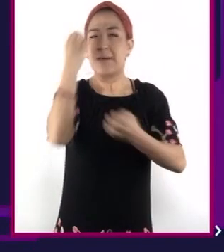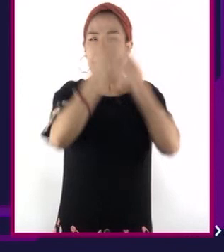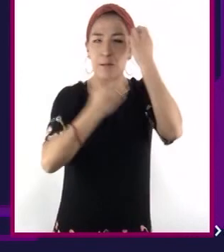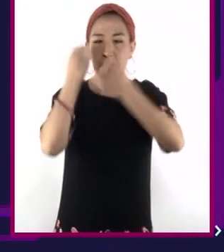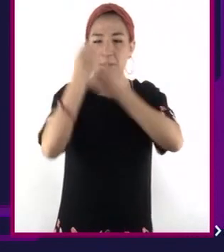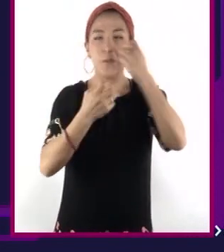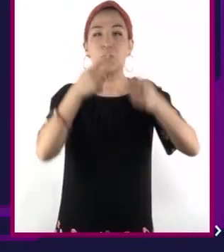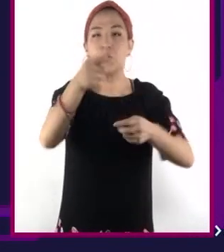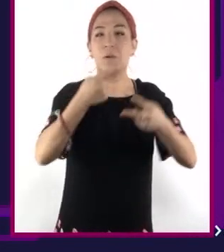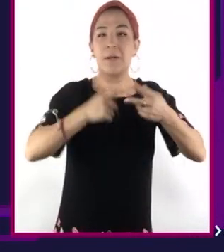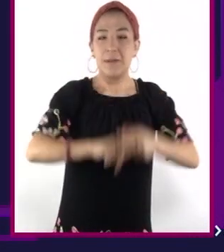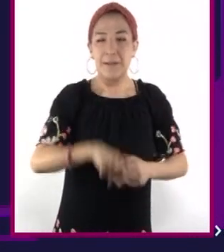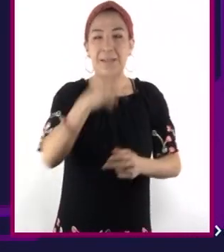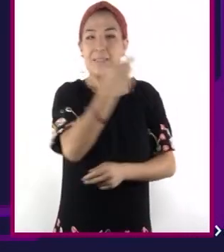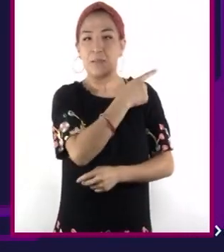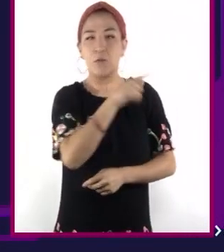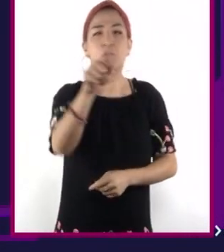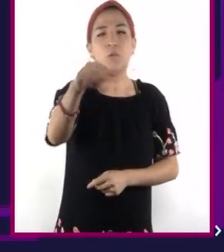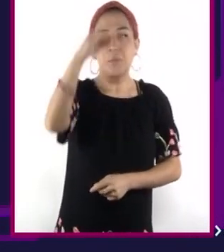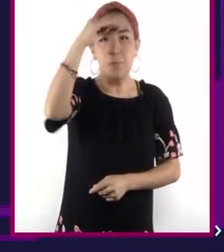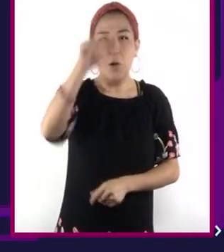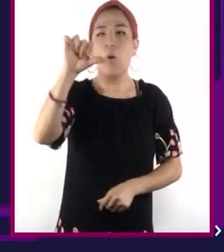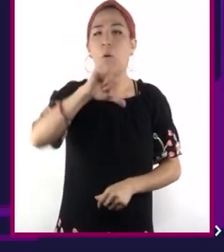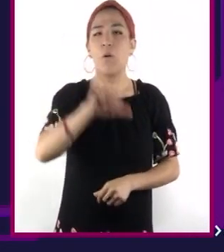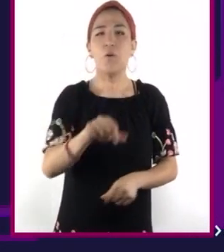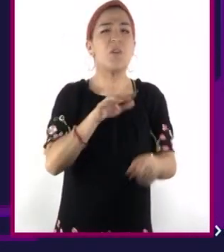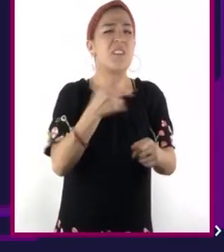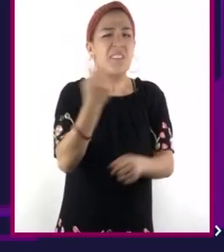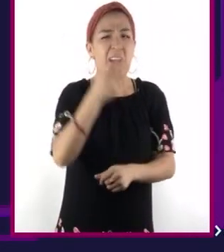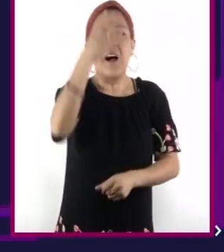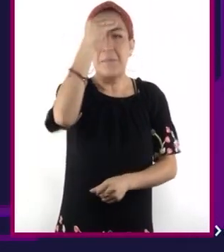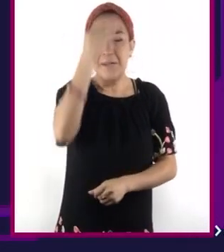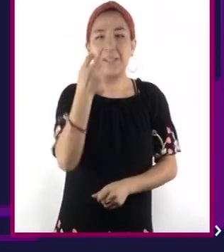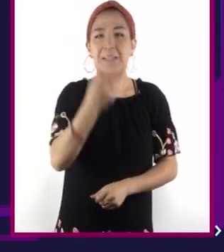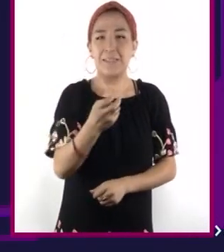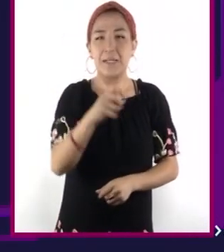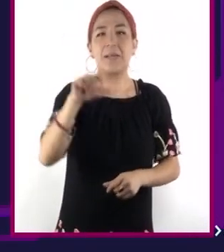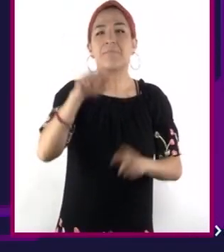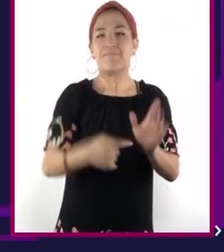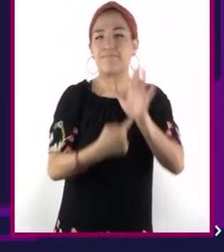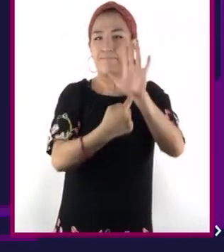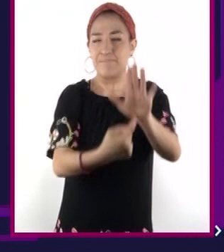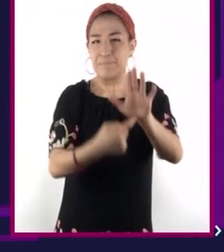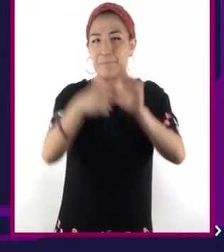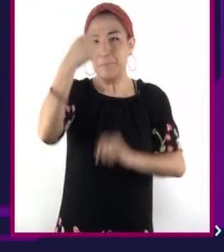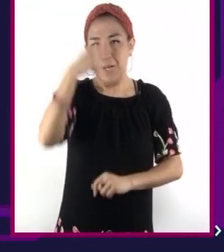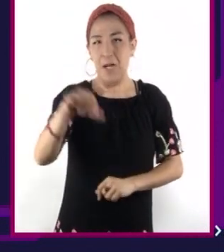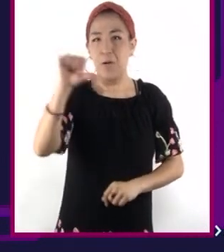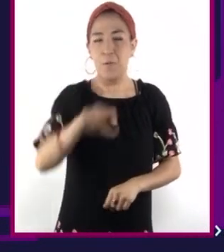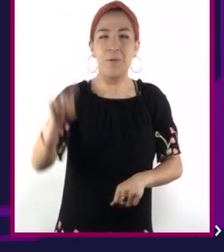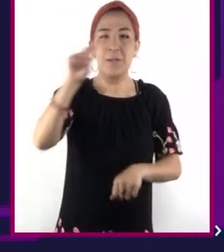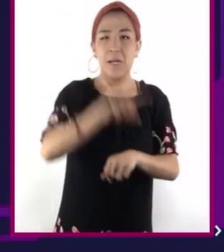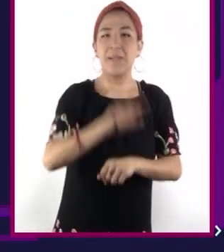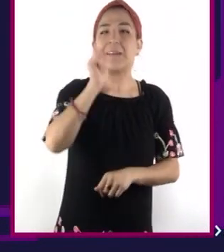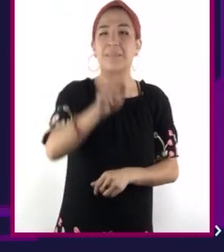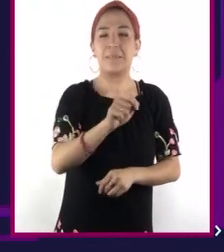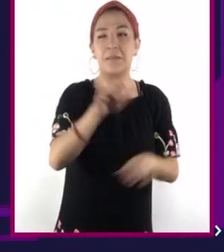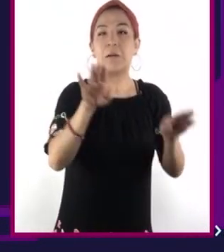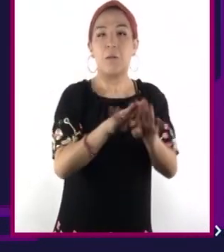inicial y reflexionar sobre lo que aprendieron con respecto a los aprendizajes esperados,